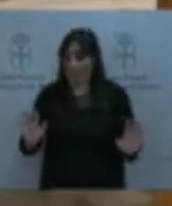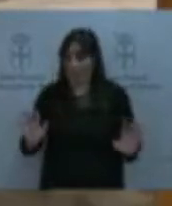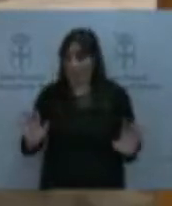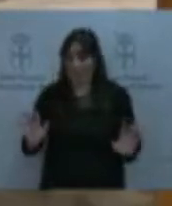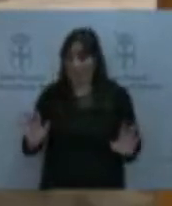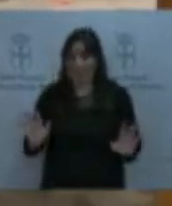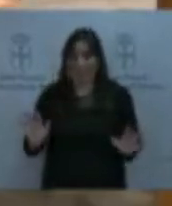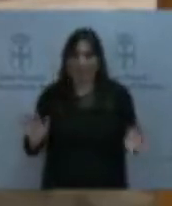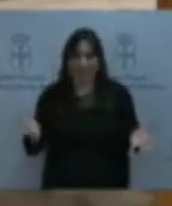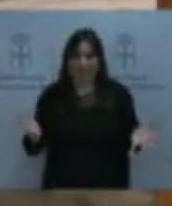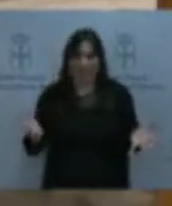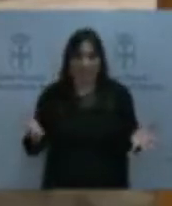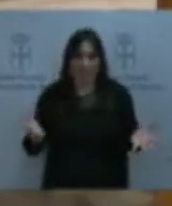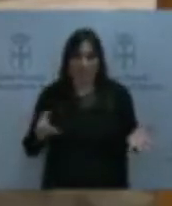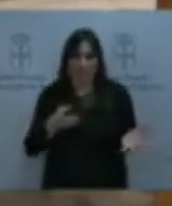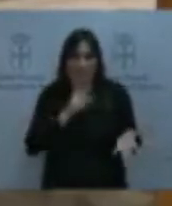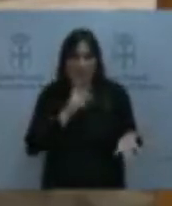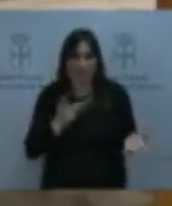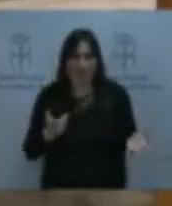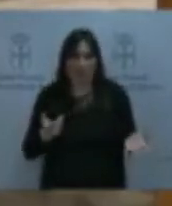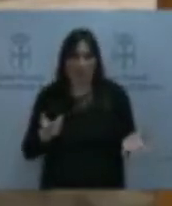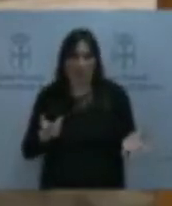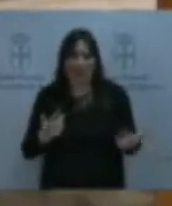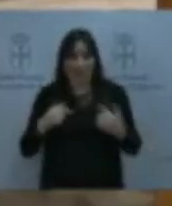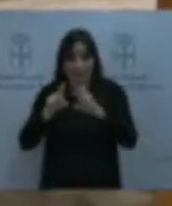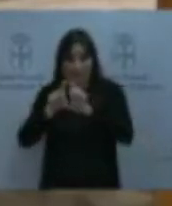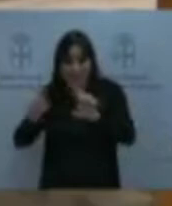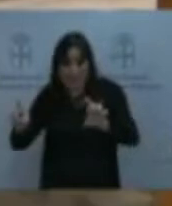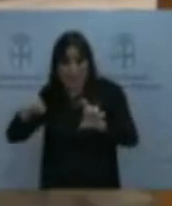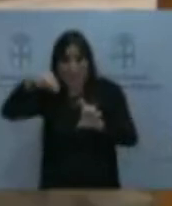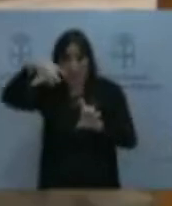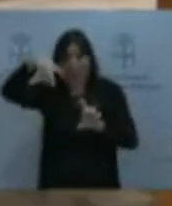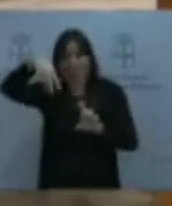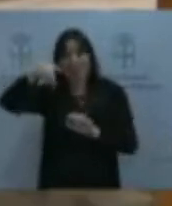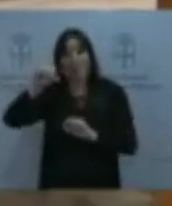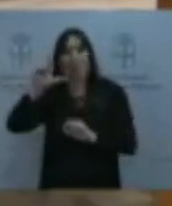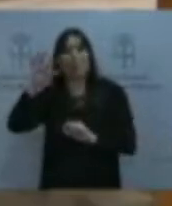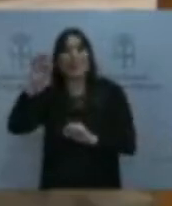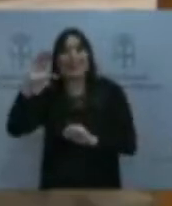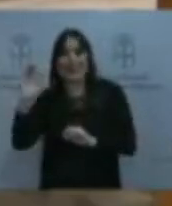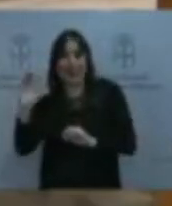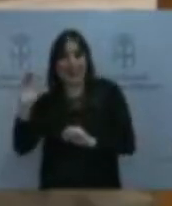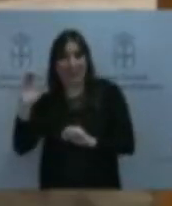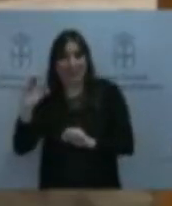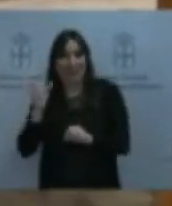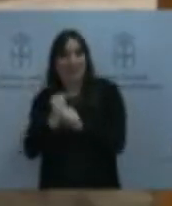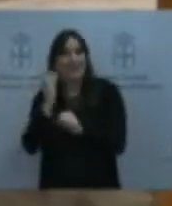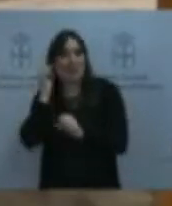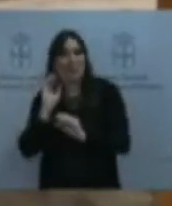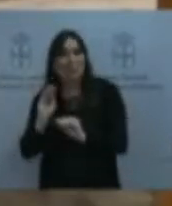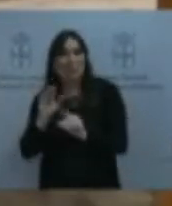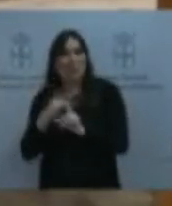lo que está pasando con las trabajadoras de Modultec. ¿Con quién hay que hablar? ¿De verdad que la respuesta que se les va a dar es que no ha llegado el papel al